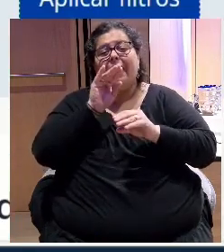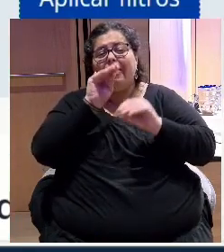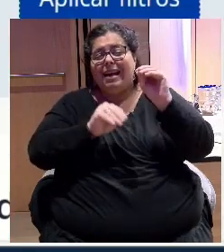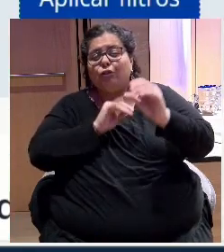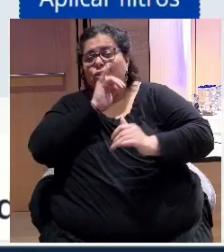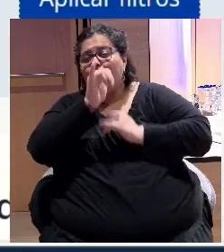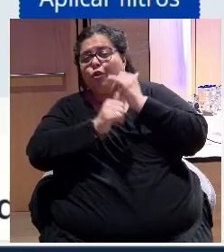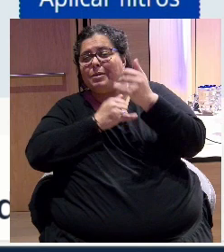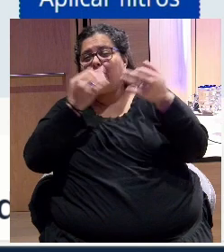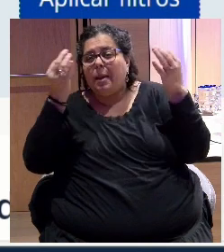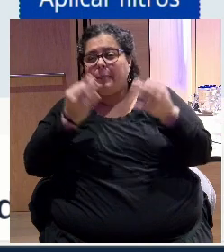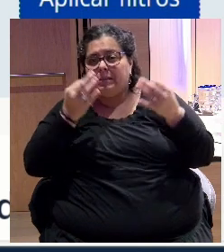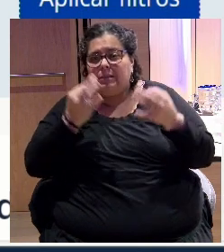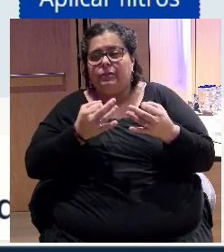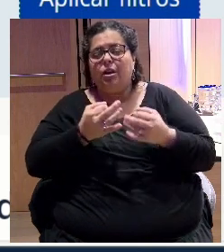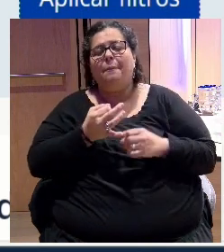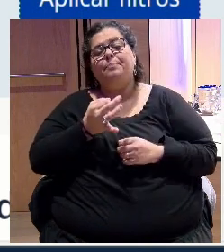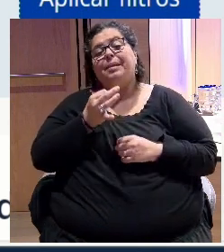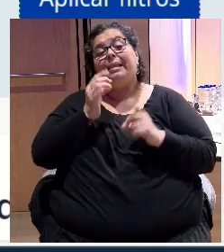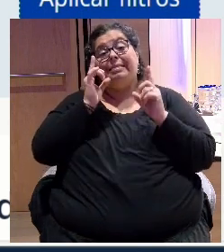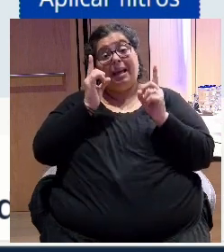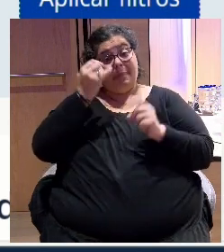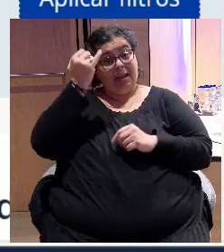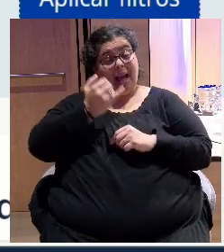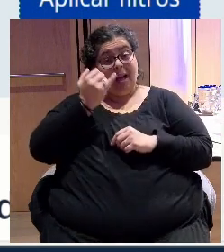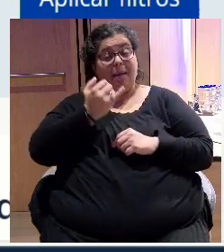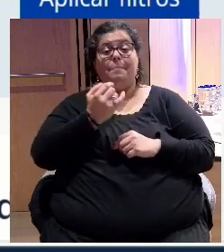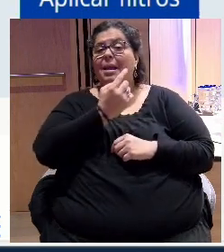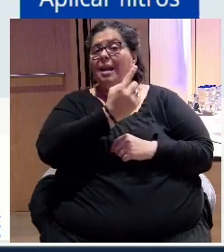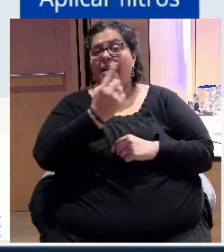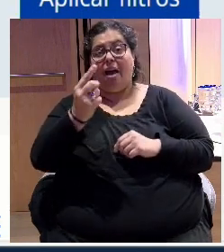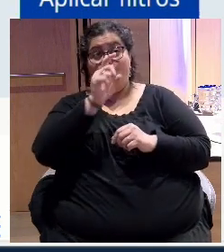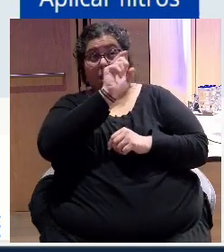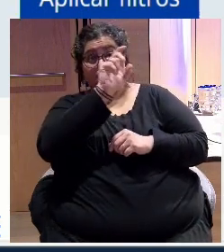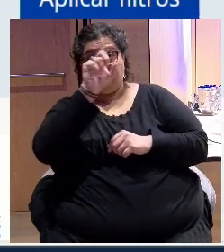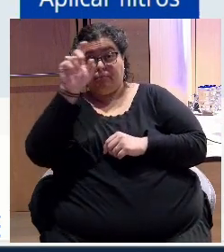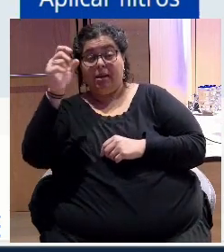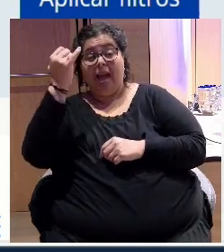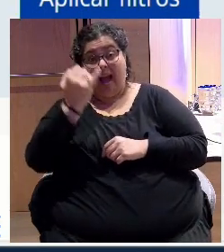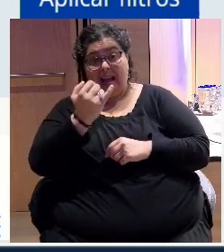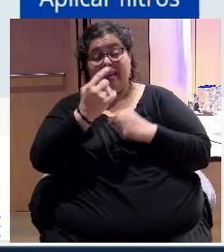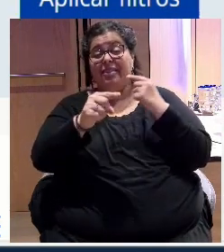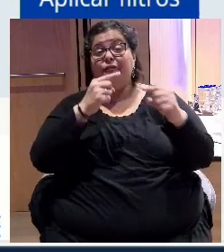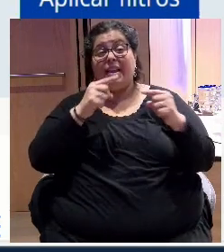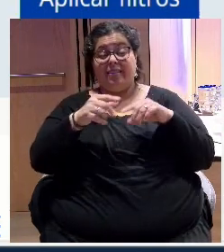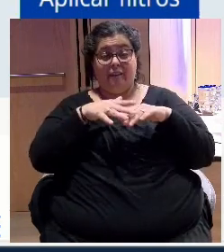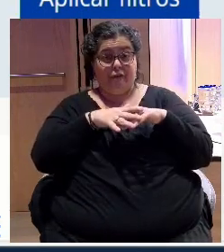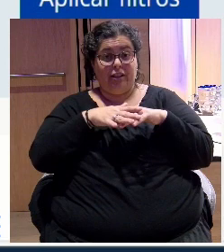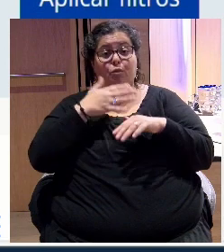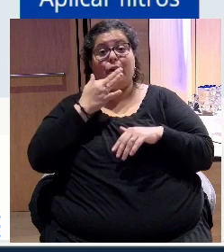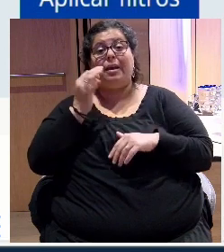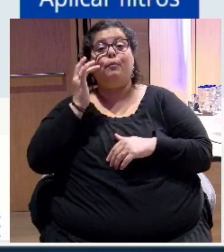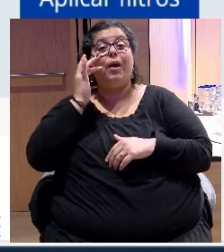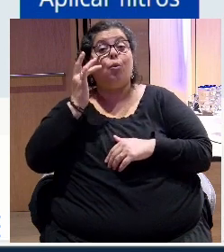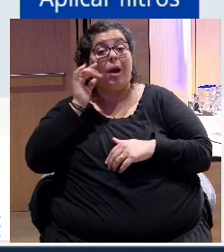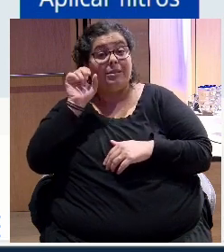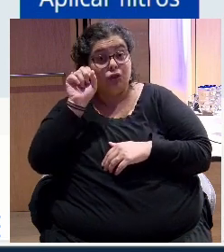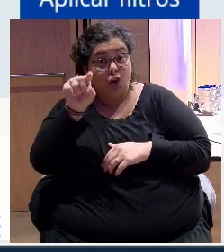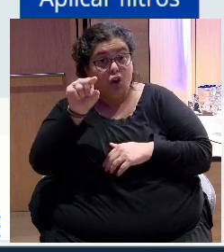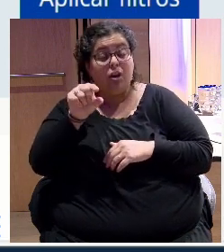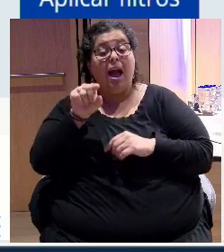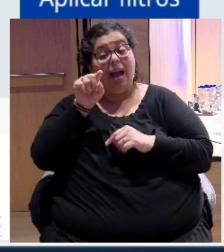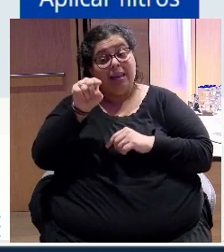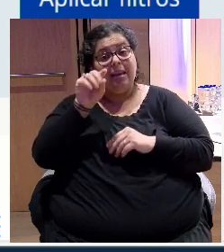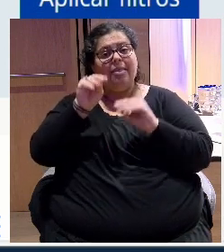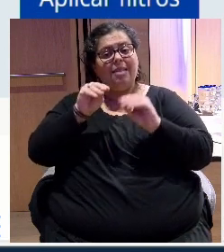puntuales. Luego tenemos, cada una de las pestañas tiene un filtro diferente. Por ejemplo, en educación, como los